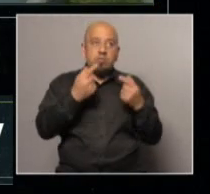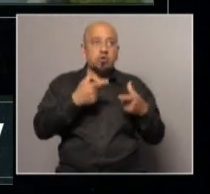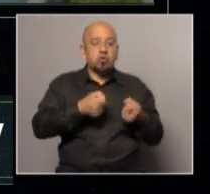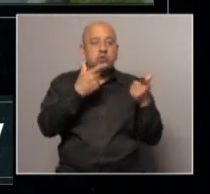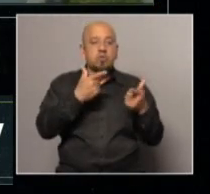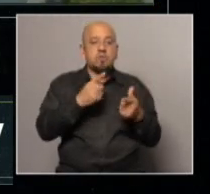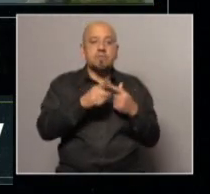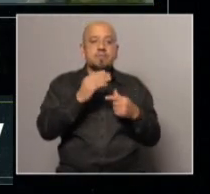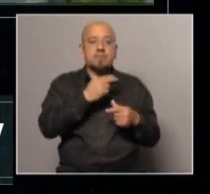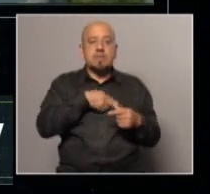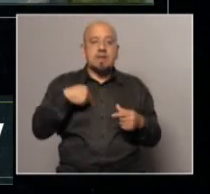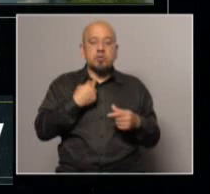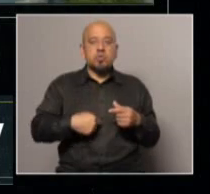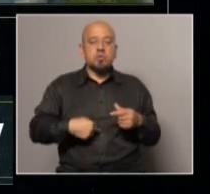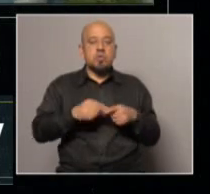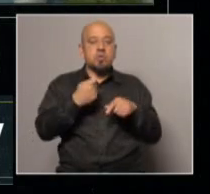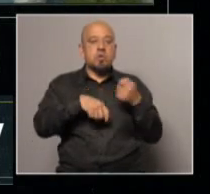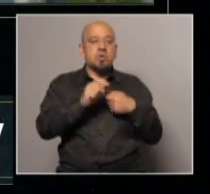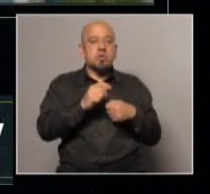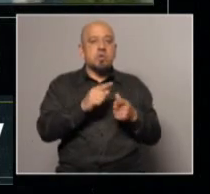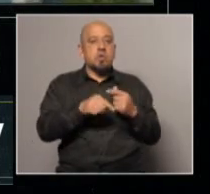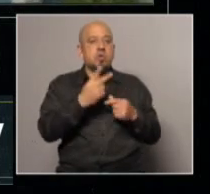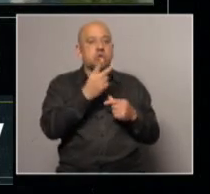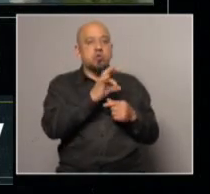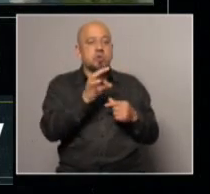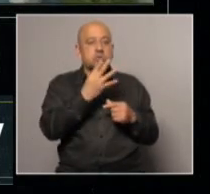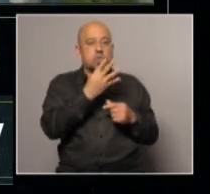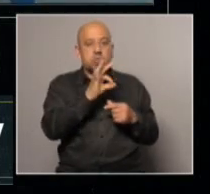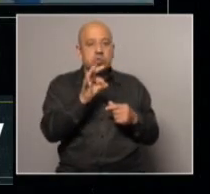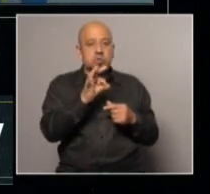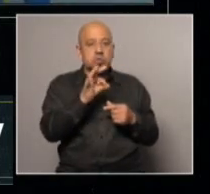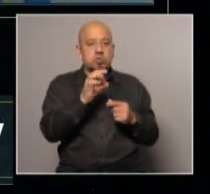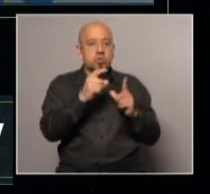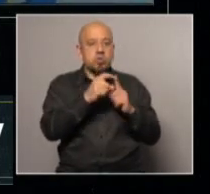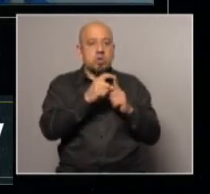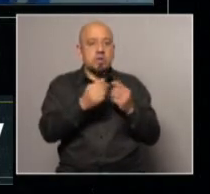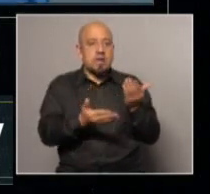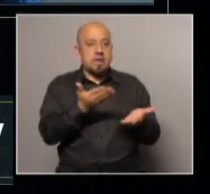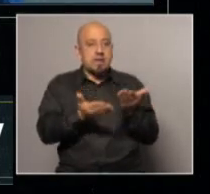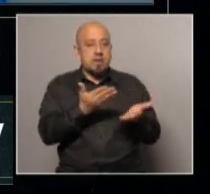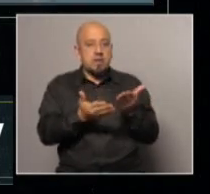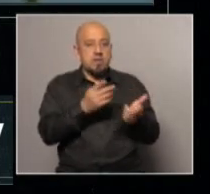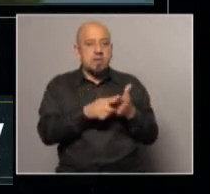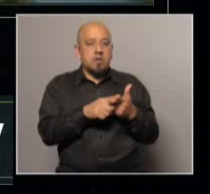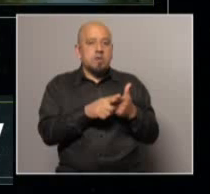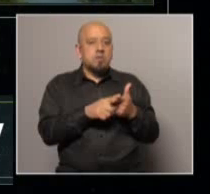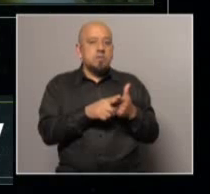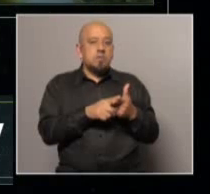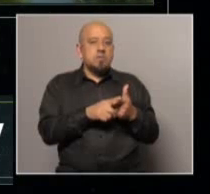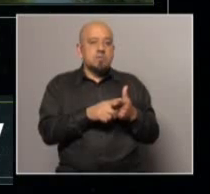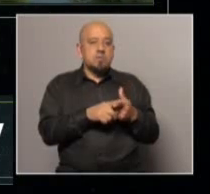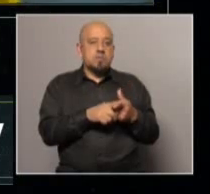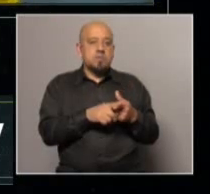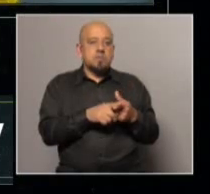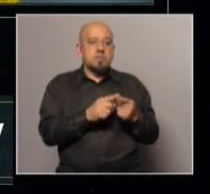exportó las 14 toneladas, lo vendió un promedio de $200-$400 el kilo. Entonces, se está hablando de un margen interesante.